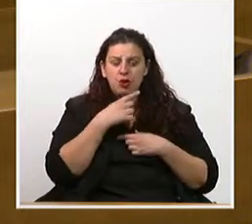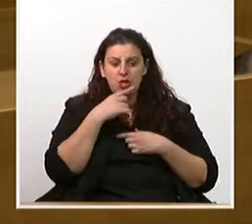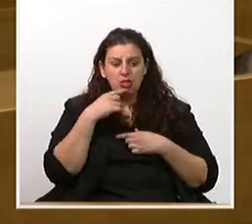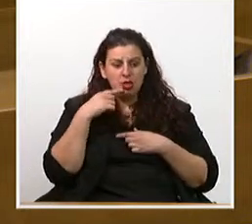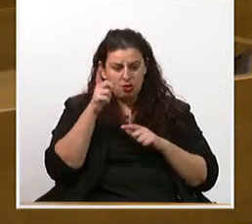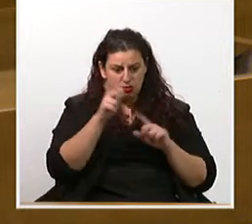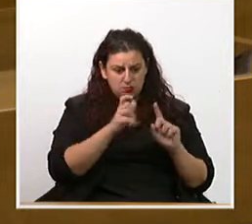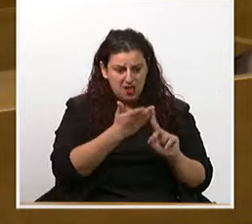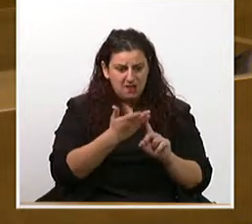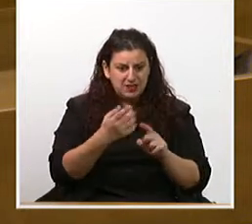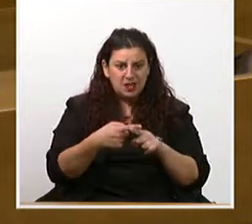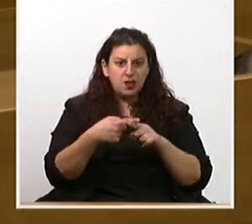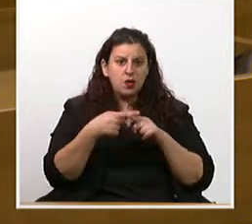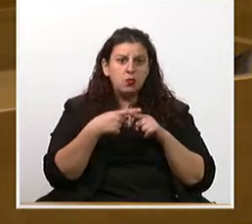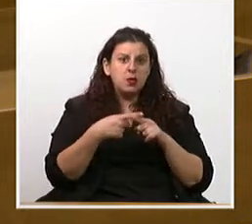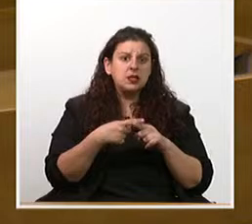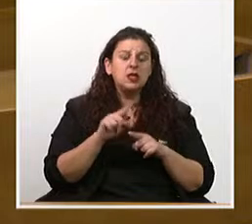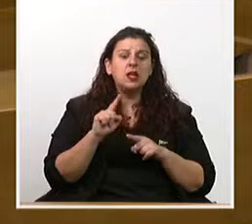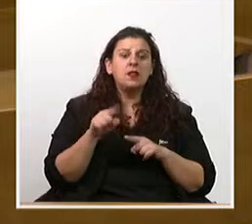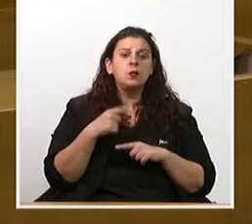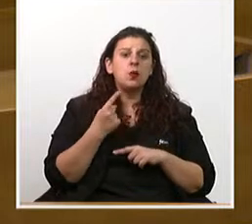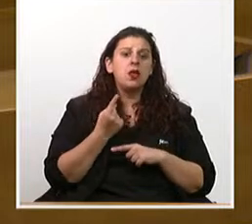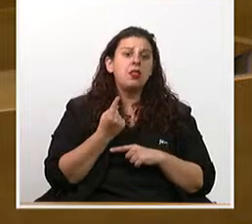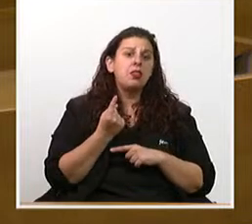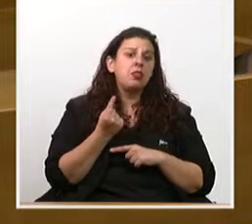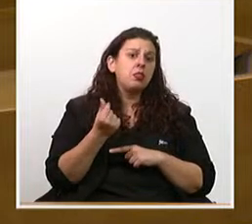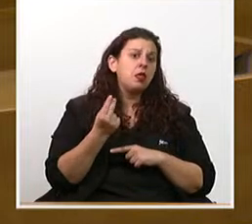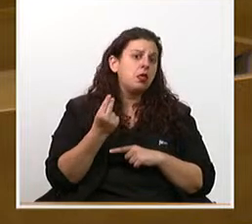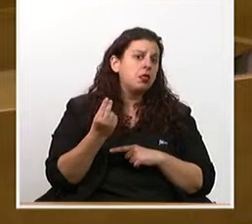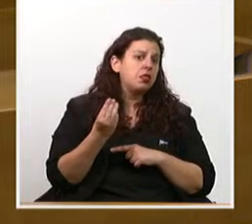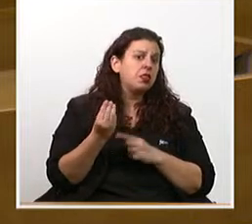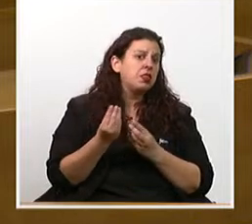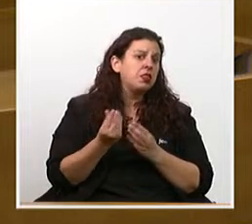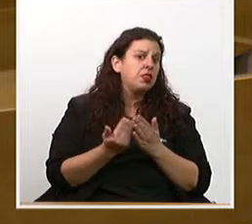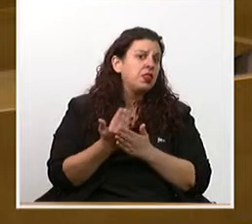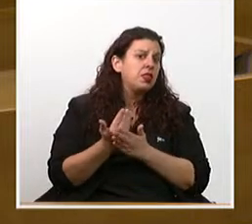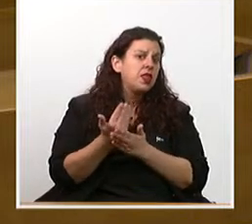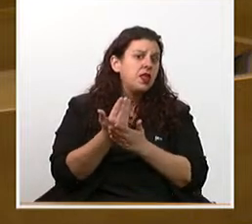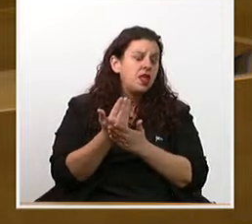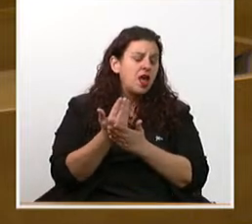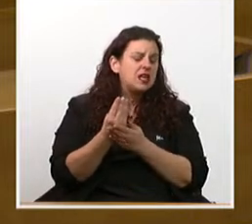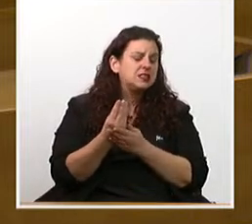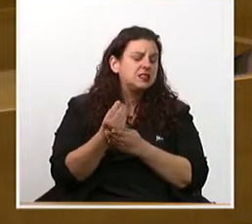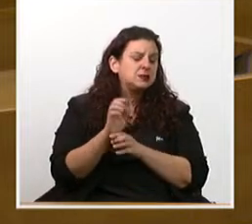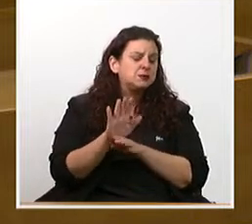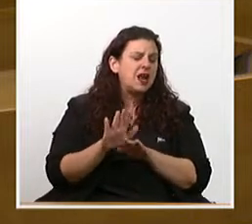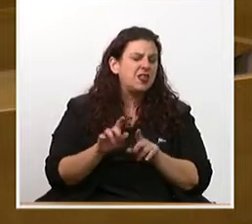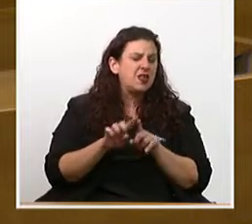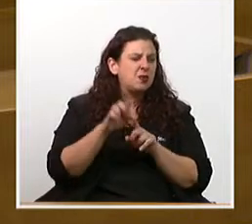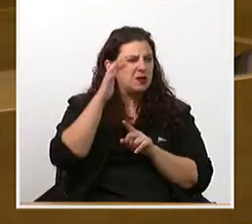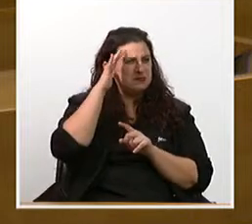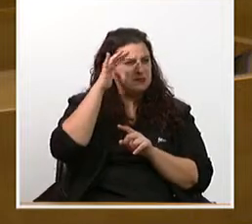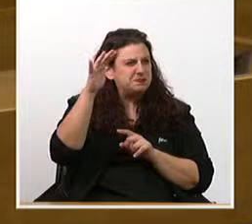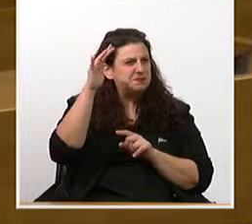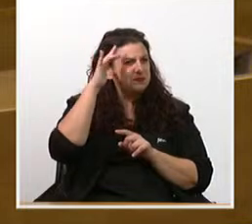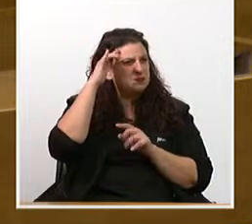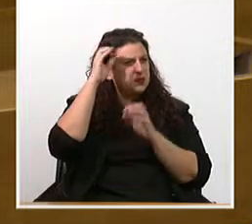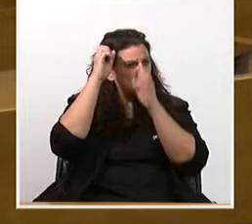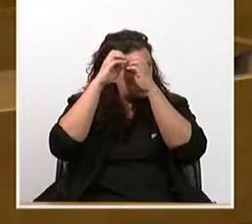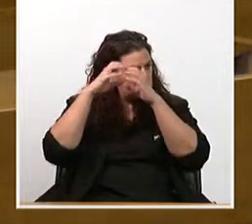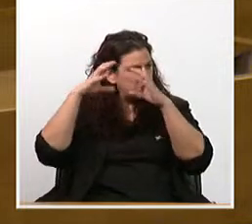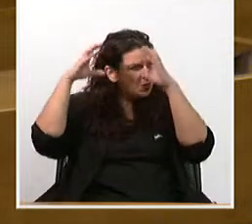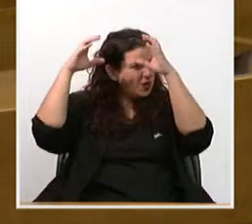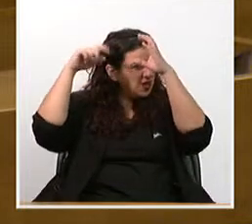afectados pero cuando pasan unos días parece como si hubiese sido una pesadilla todo parece volver a la